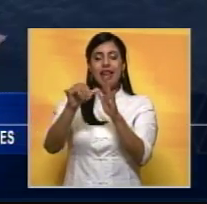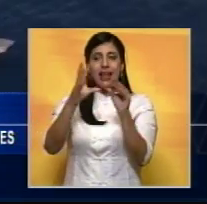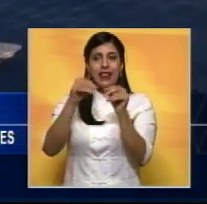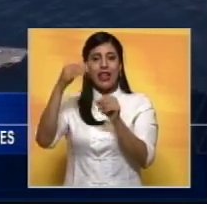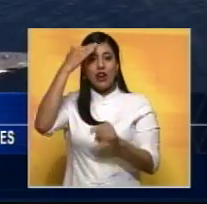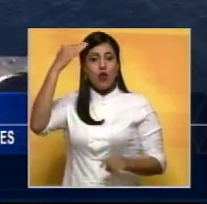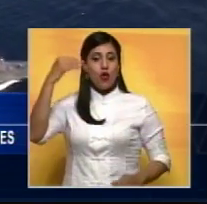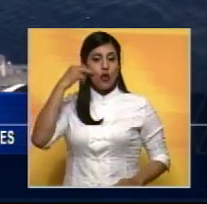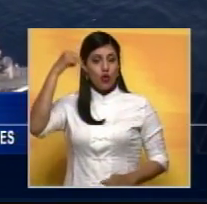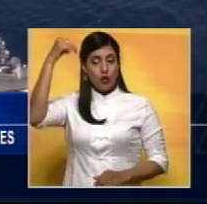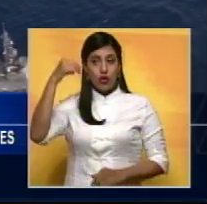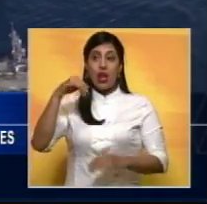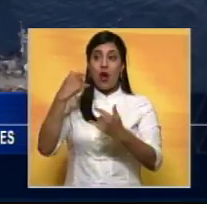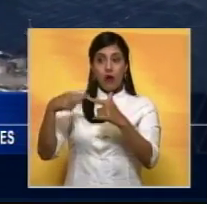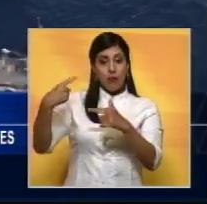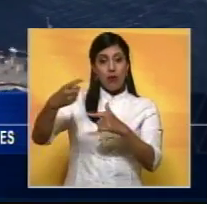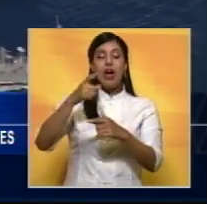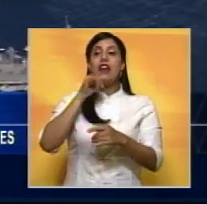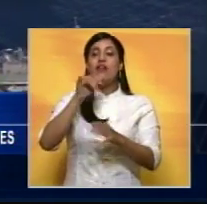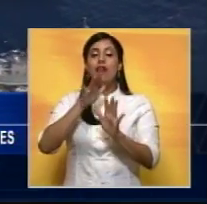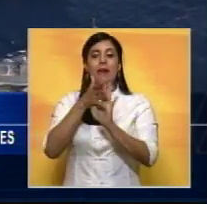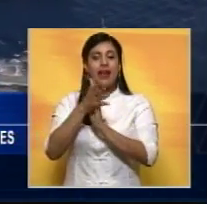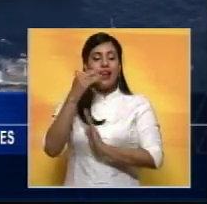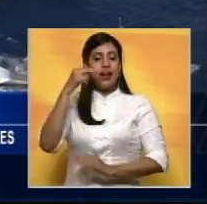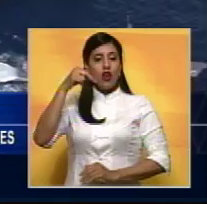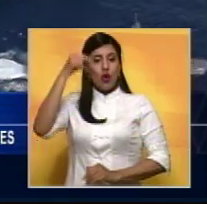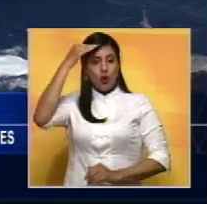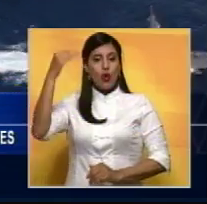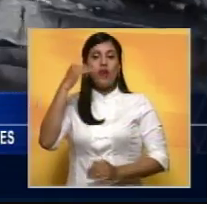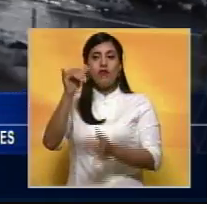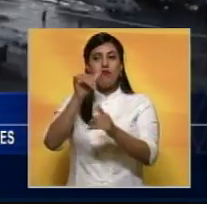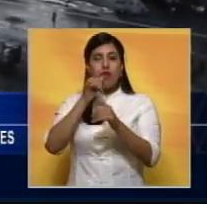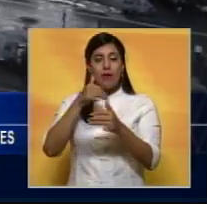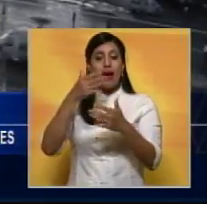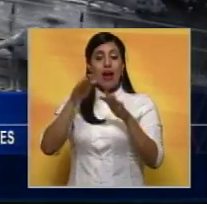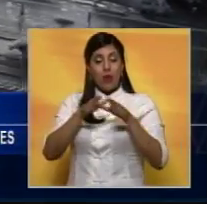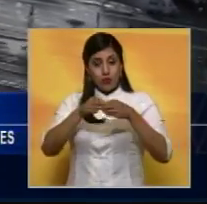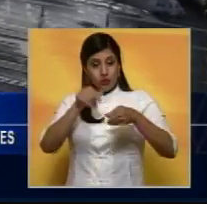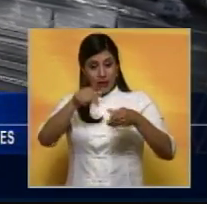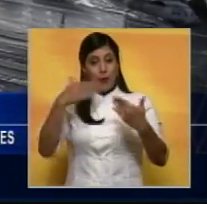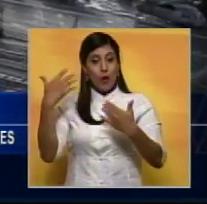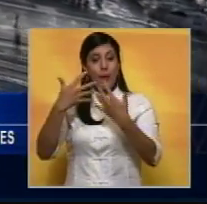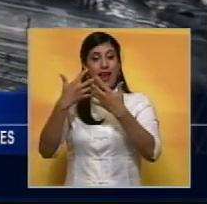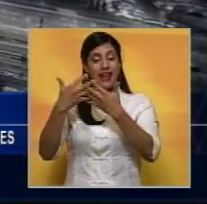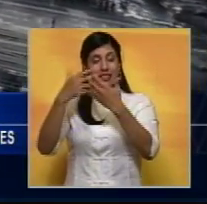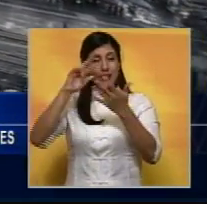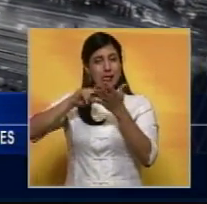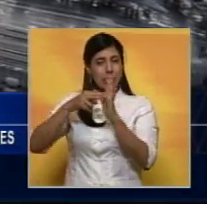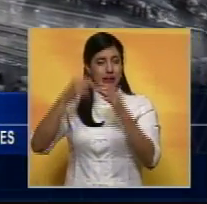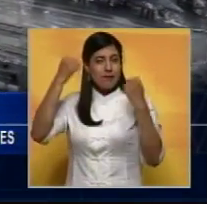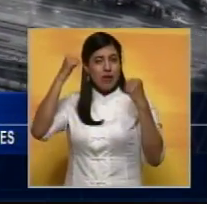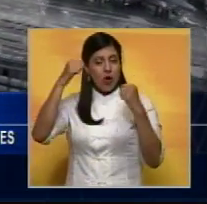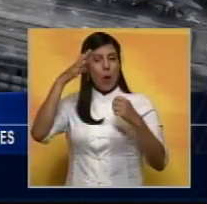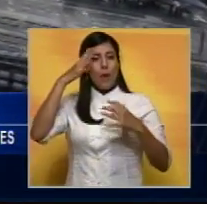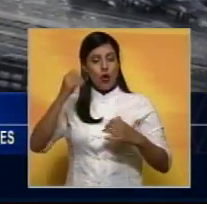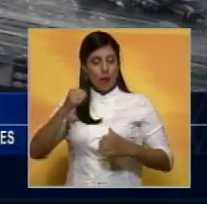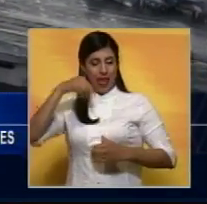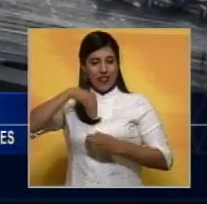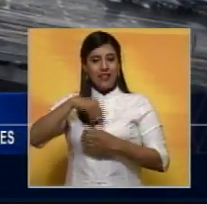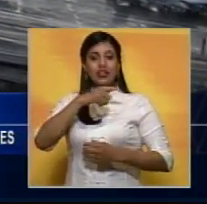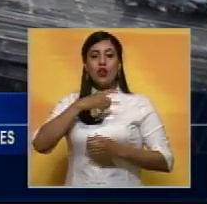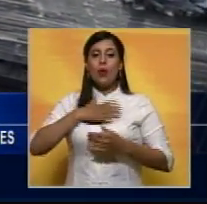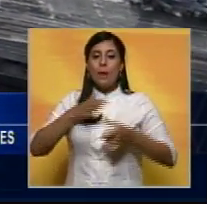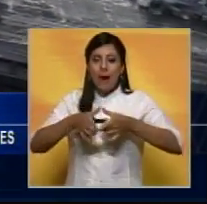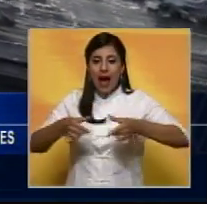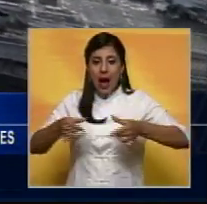territorio. Así lo informaron medios estatales norcoreanos. La nave y su flota, que realiza ejercicios estratégicos con tropas japonesas,